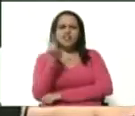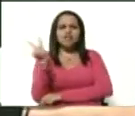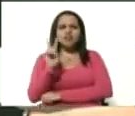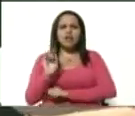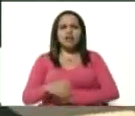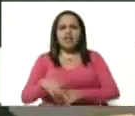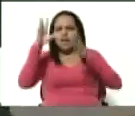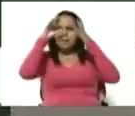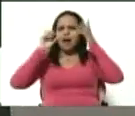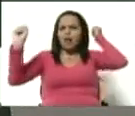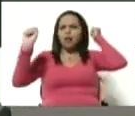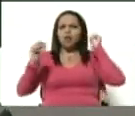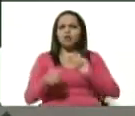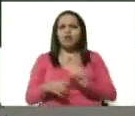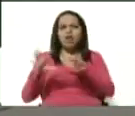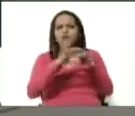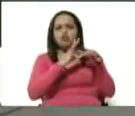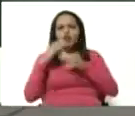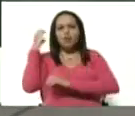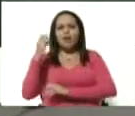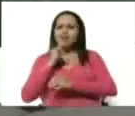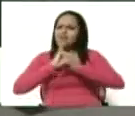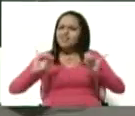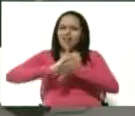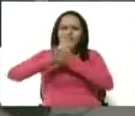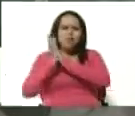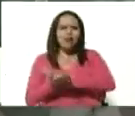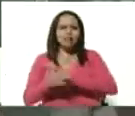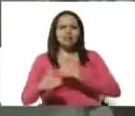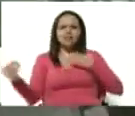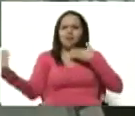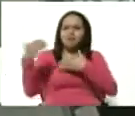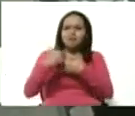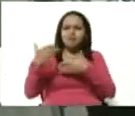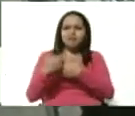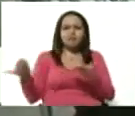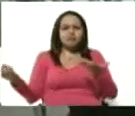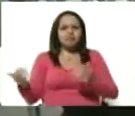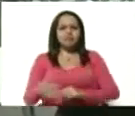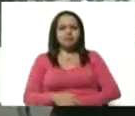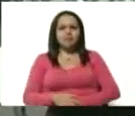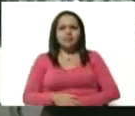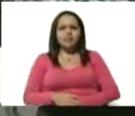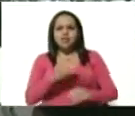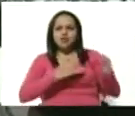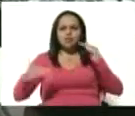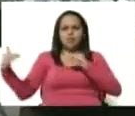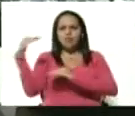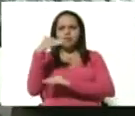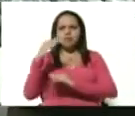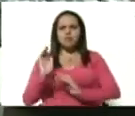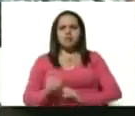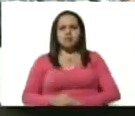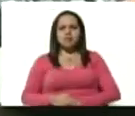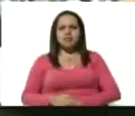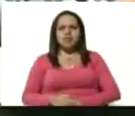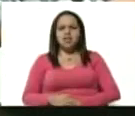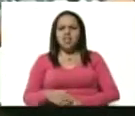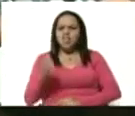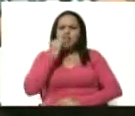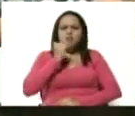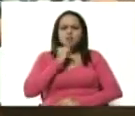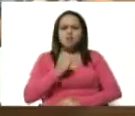la embajadora de la Unión Europea. Ya basta de intervencionismo colonialista, de supremacismo y de racismo. Ya